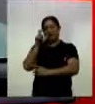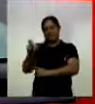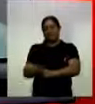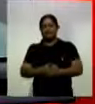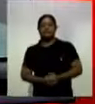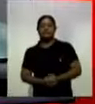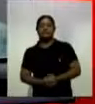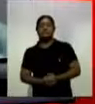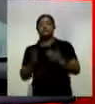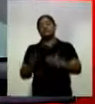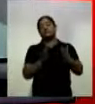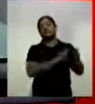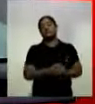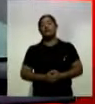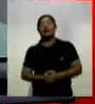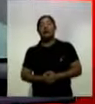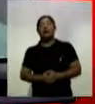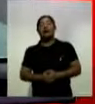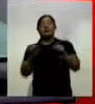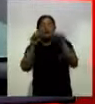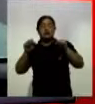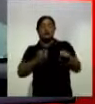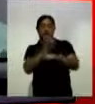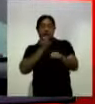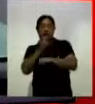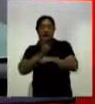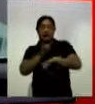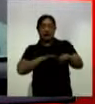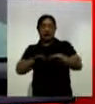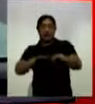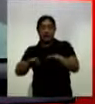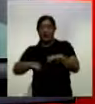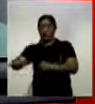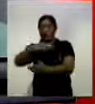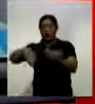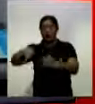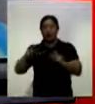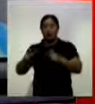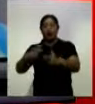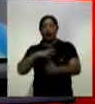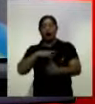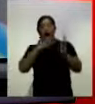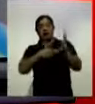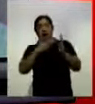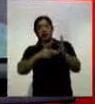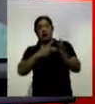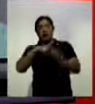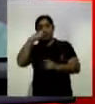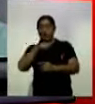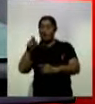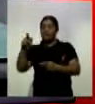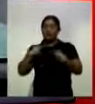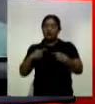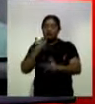Vamos a otras cosas, y es que el Sistema Estatal de Promoción del Empleo y Desarrollo Comunitario promueve talleres virtuales para buscadores de empleo. Aquí